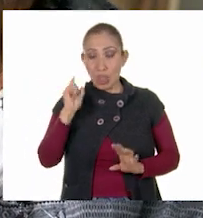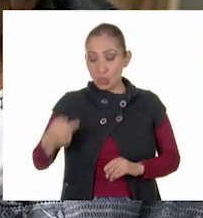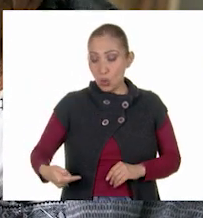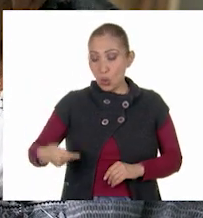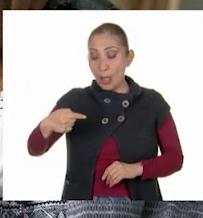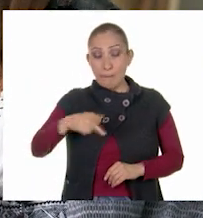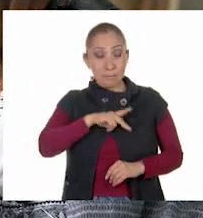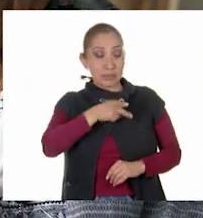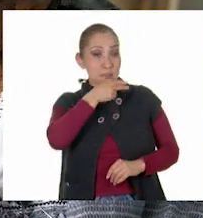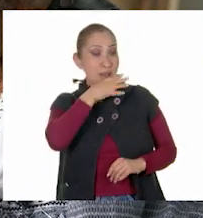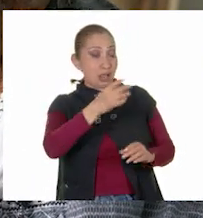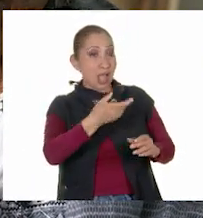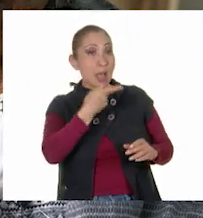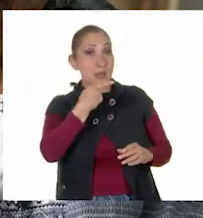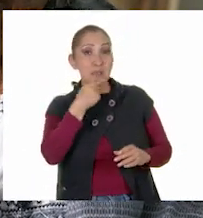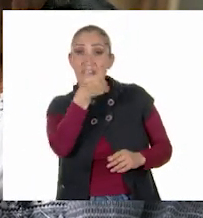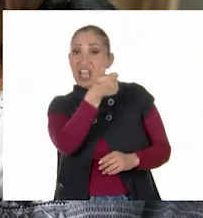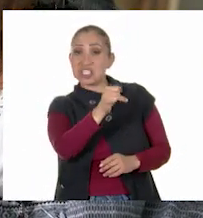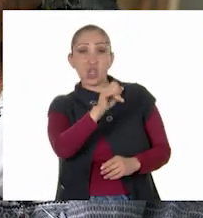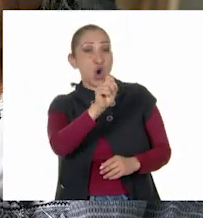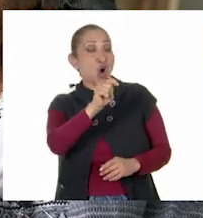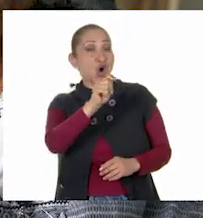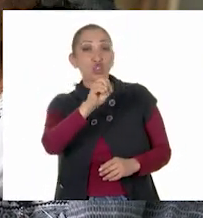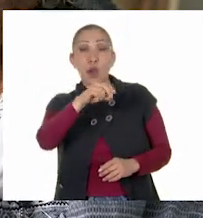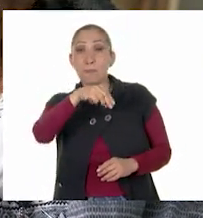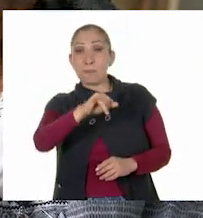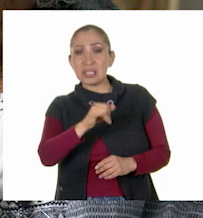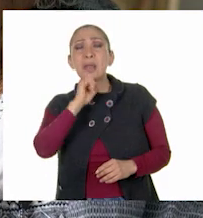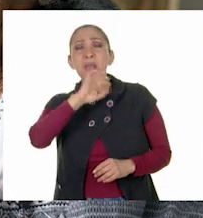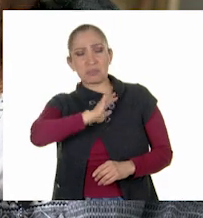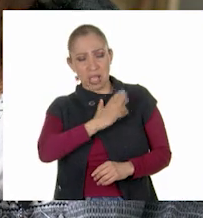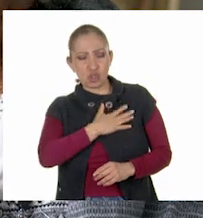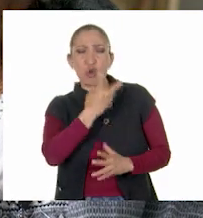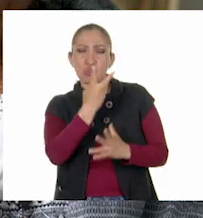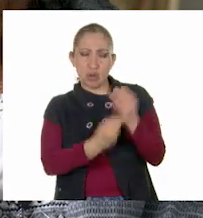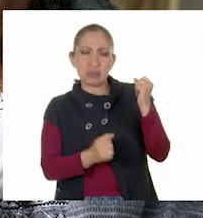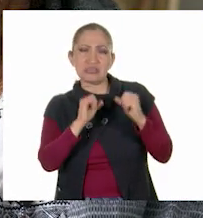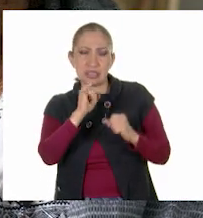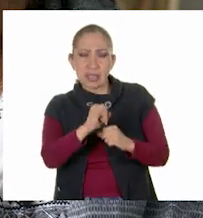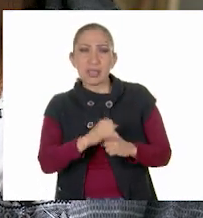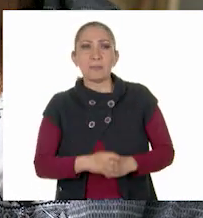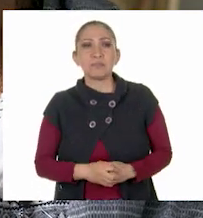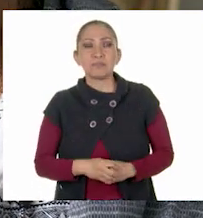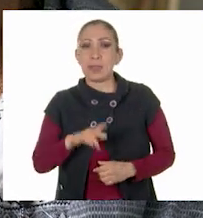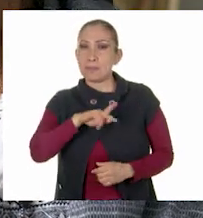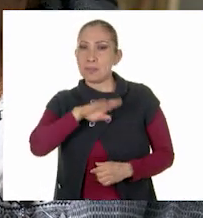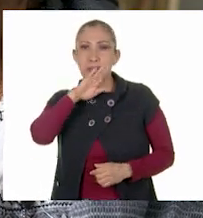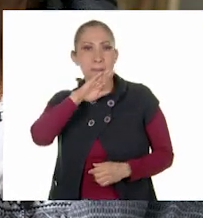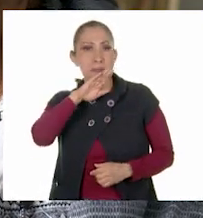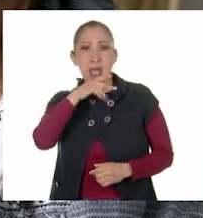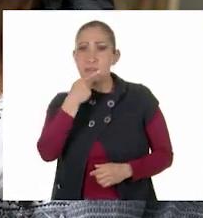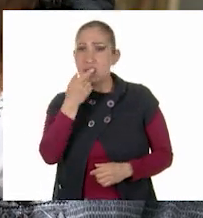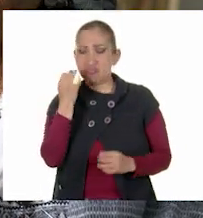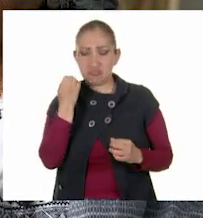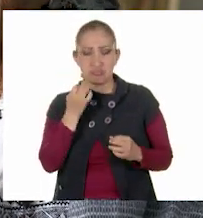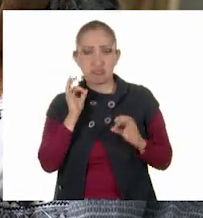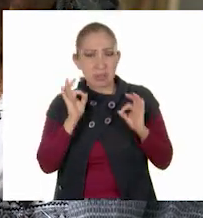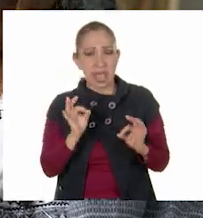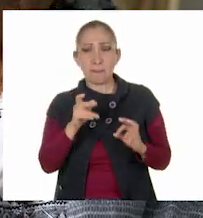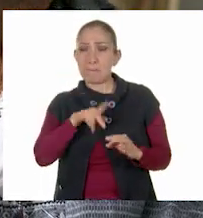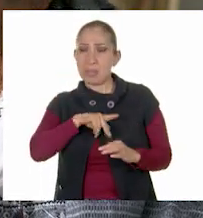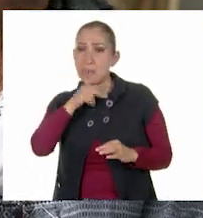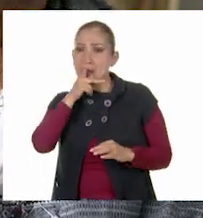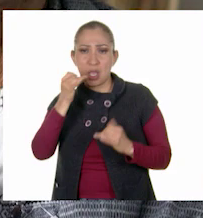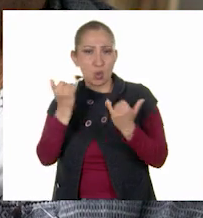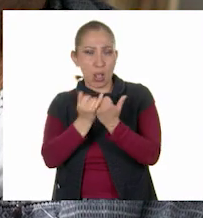mis padres hablaban puro otomí. También español hablaban. Ajá, mi mamá lo hablaba bien, mi